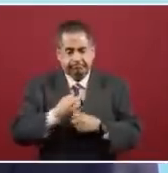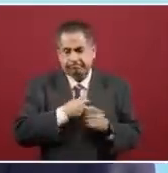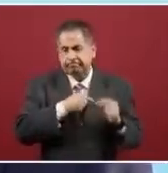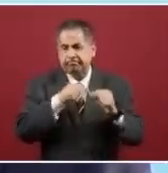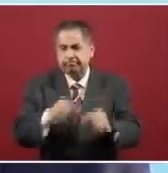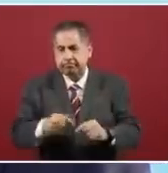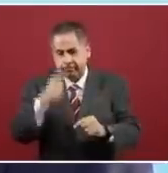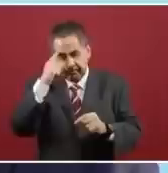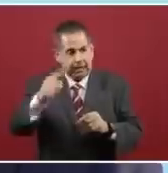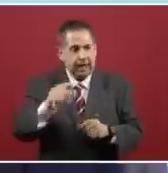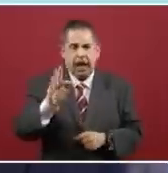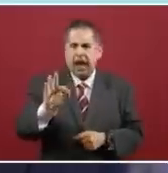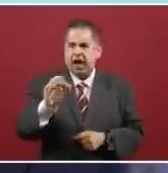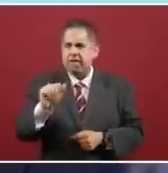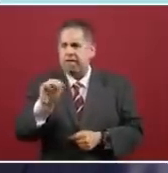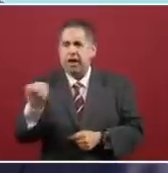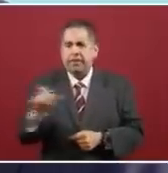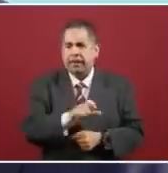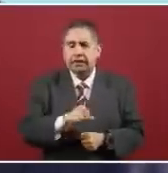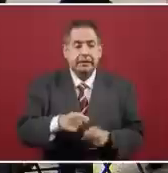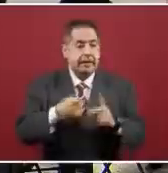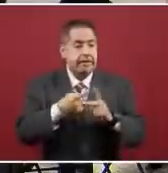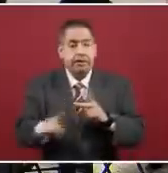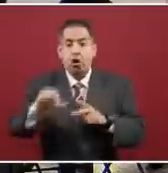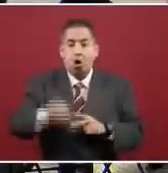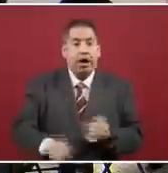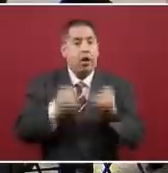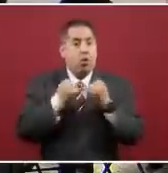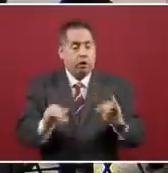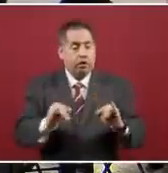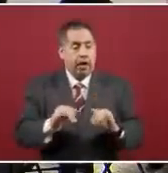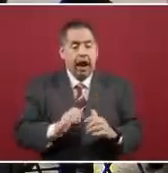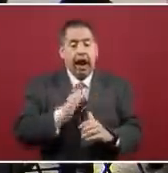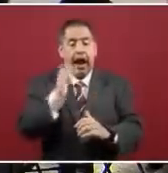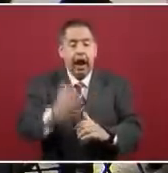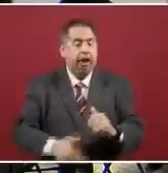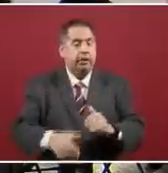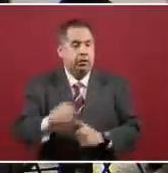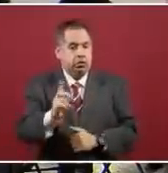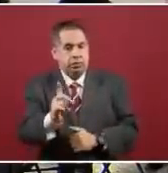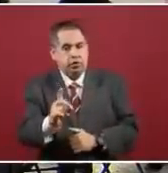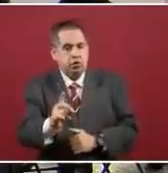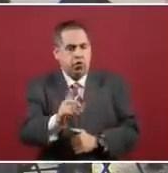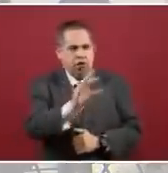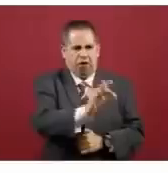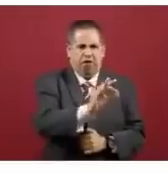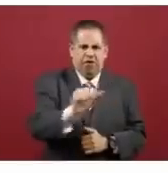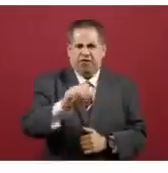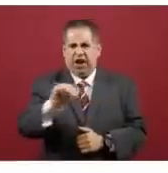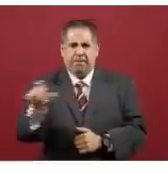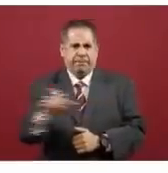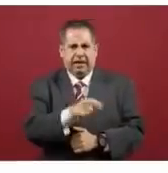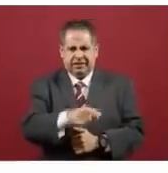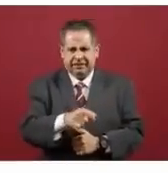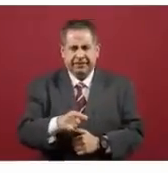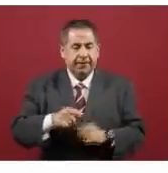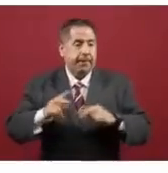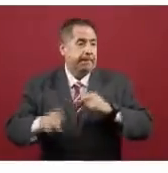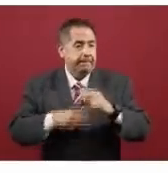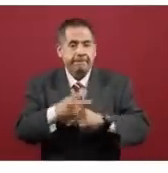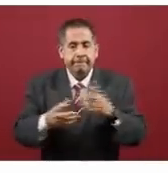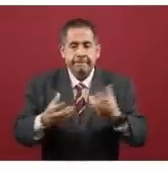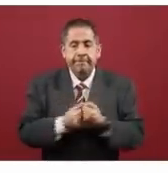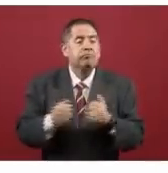participar en la Feria FAMEX que se inaugura el día de hoy y se concluye durante el fin de semana. Estaremos presentes dentro de esta feria